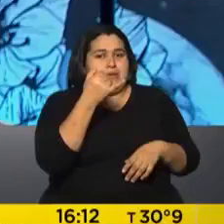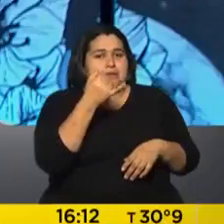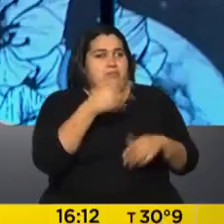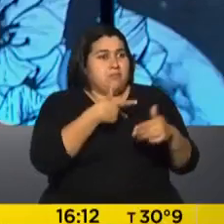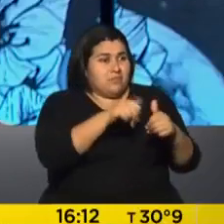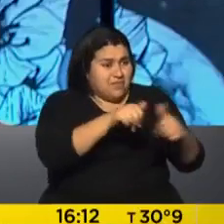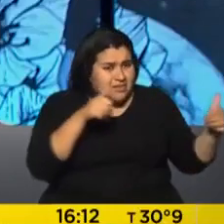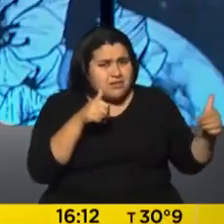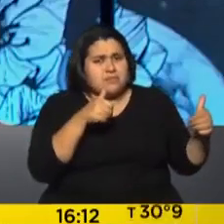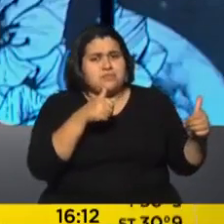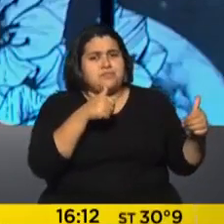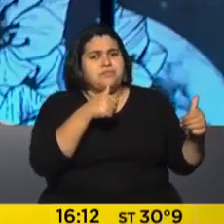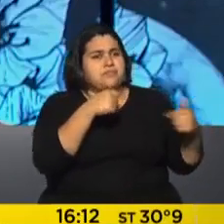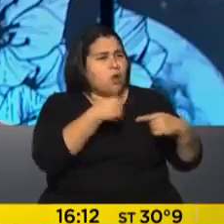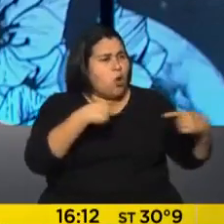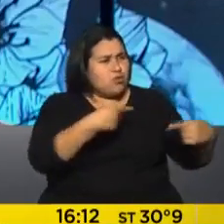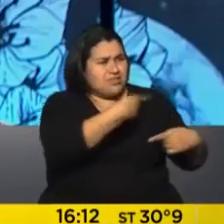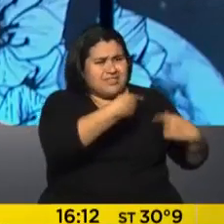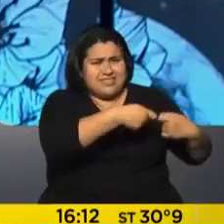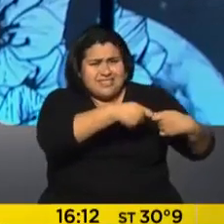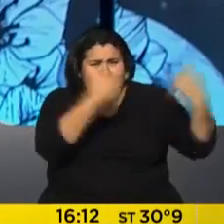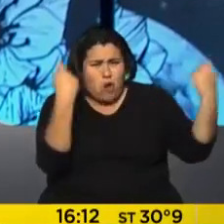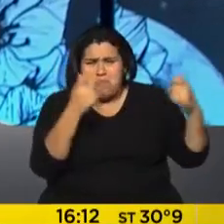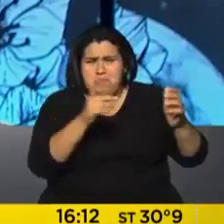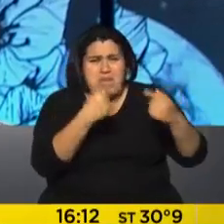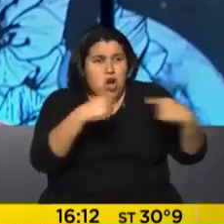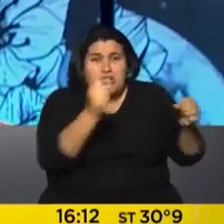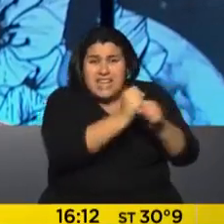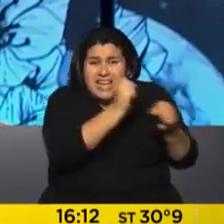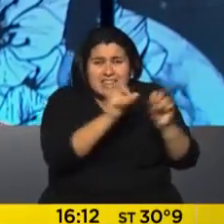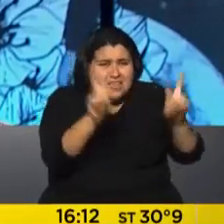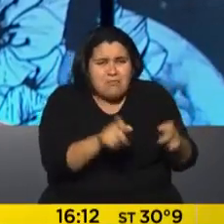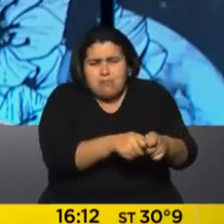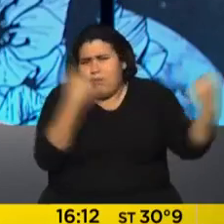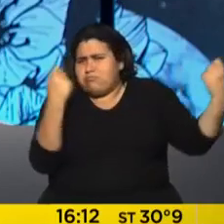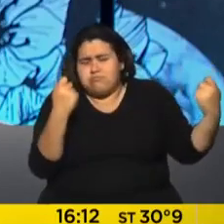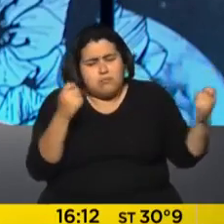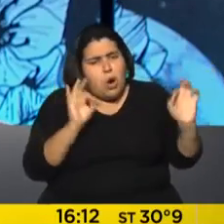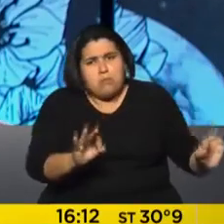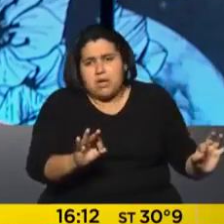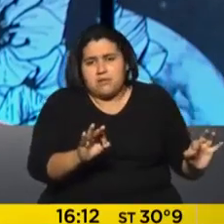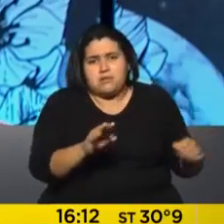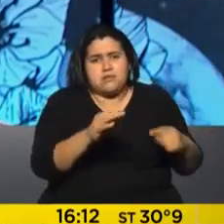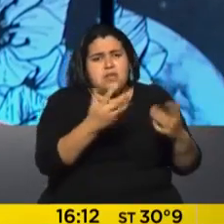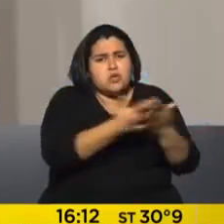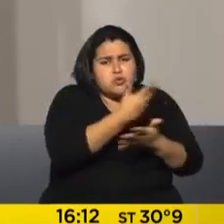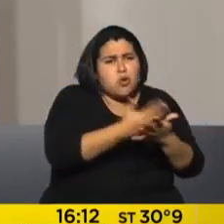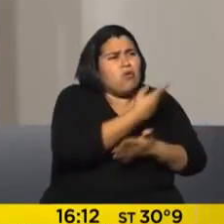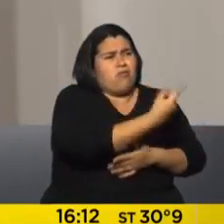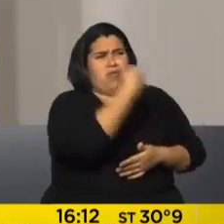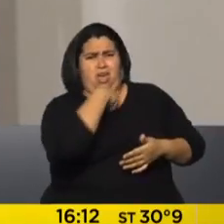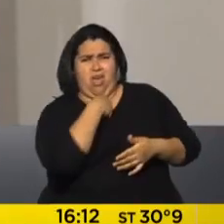Separación y rompimiento de lo que era nuestra relación laboral, inclusive sucedieron un montón de cosas, muchos daños que él también me